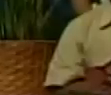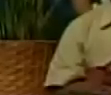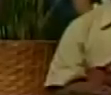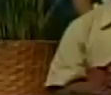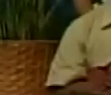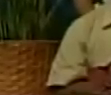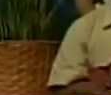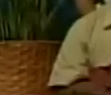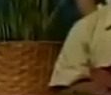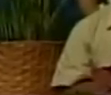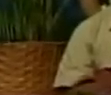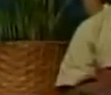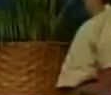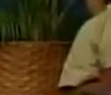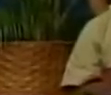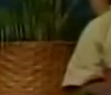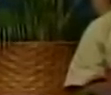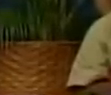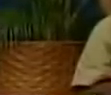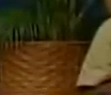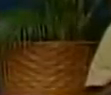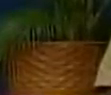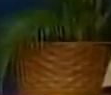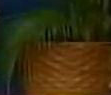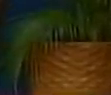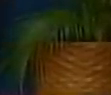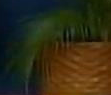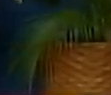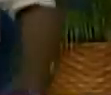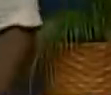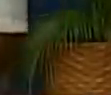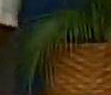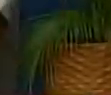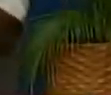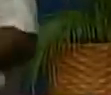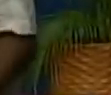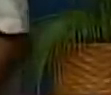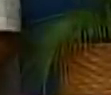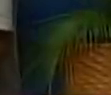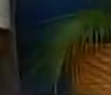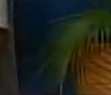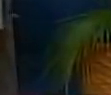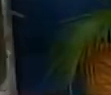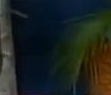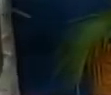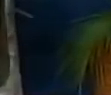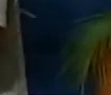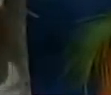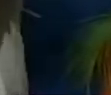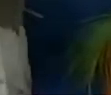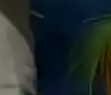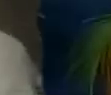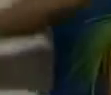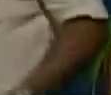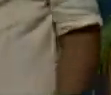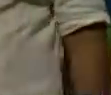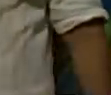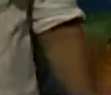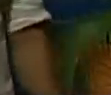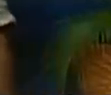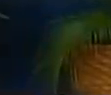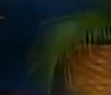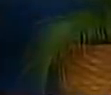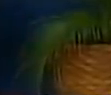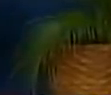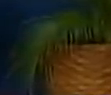cuando defendemos la revolución bolivariana, estamos haciendo lo que hizo Guaycaipuro, defendiendo esta patria de los